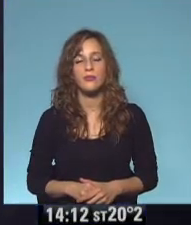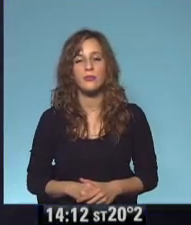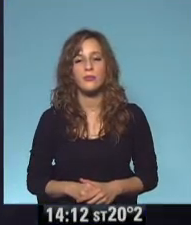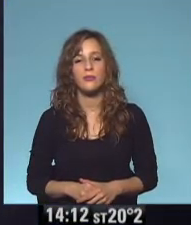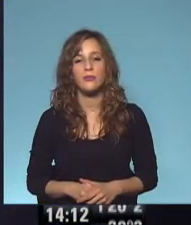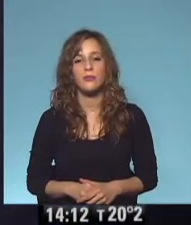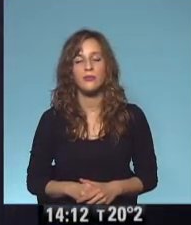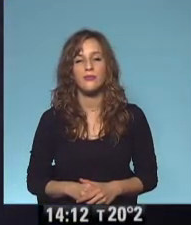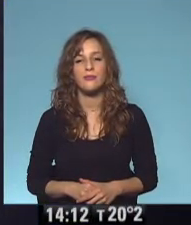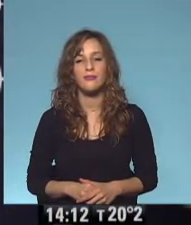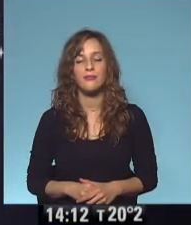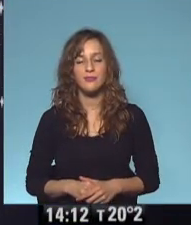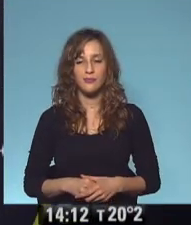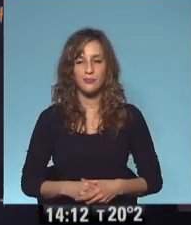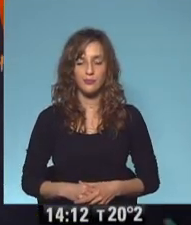Bueno, ahí va.